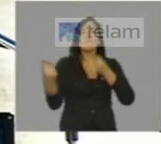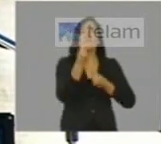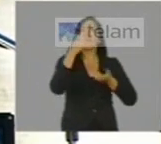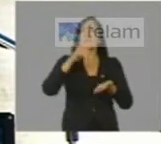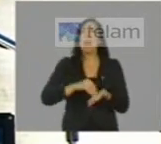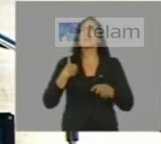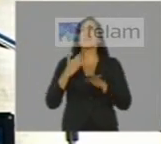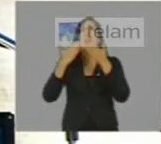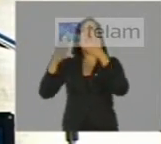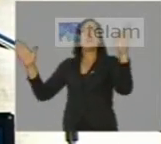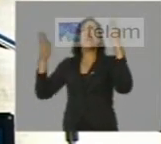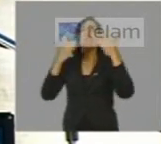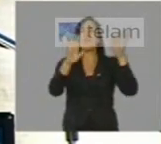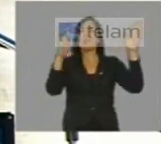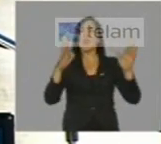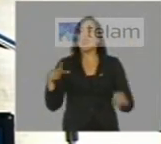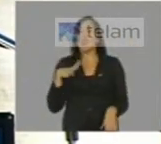todavía nos quedan vergüenzas,